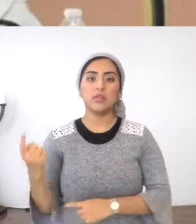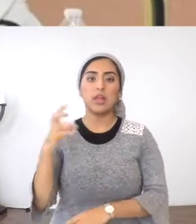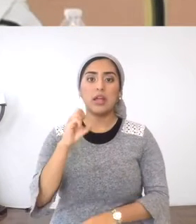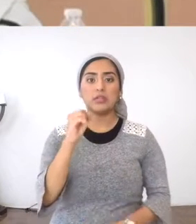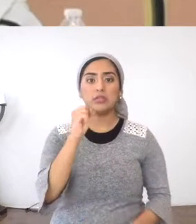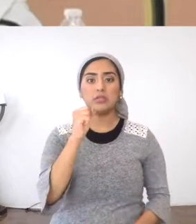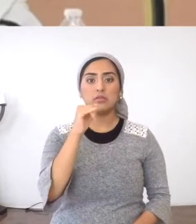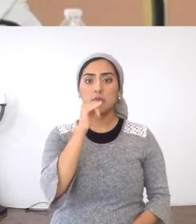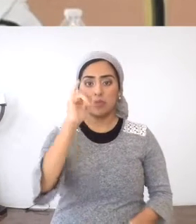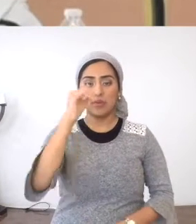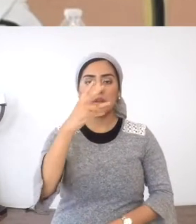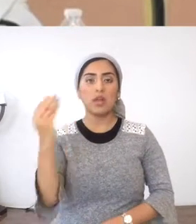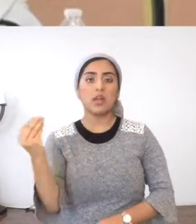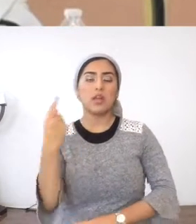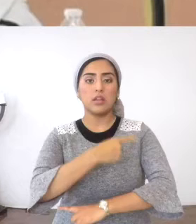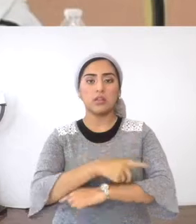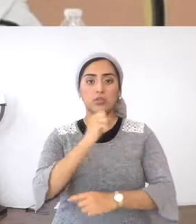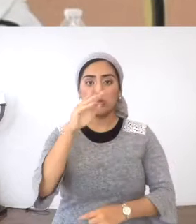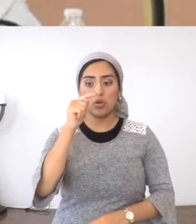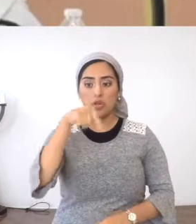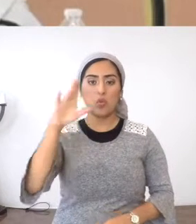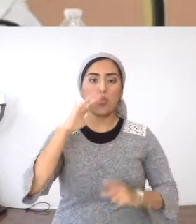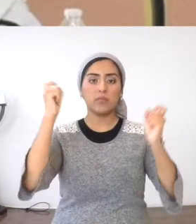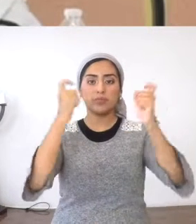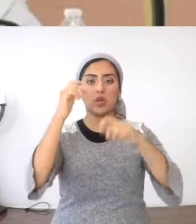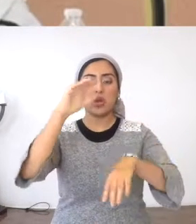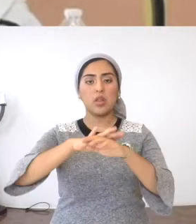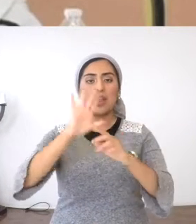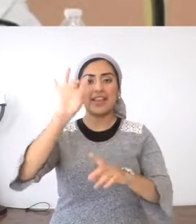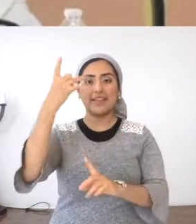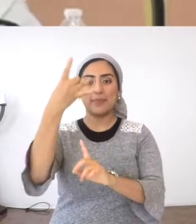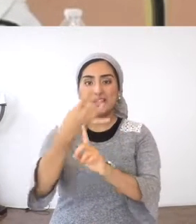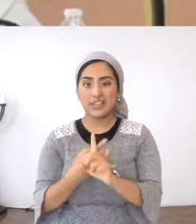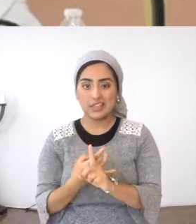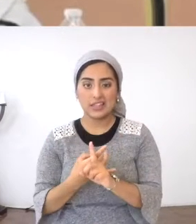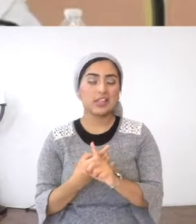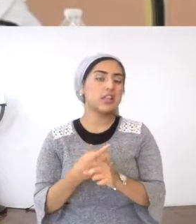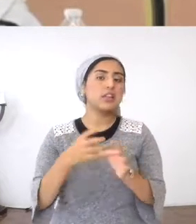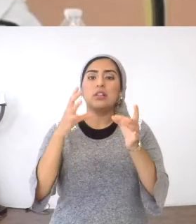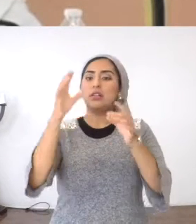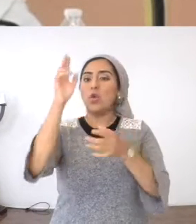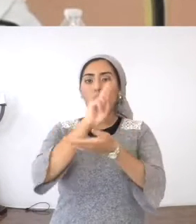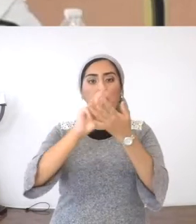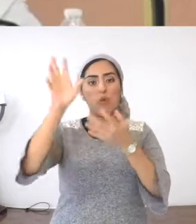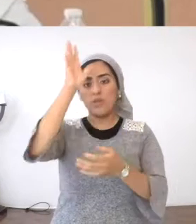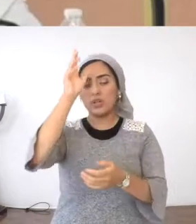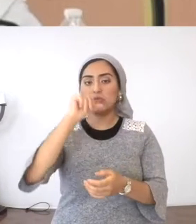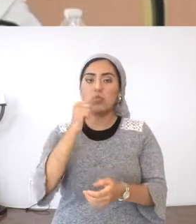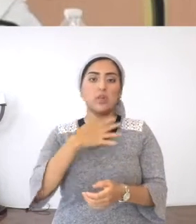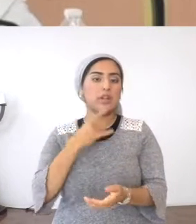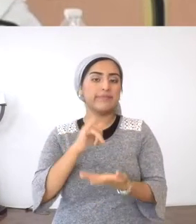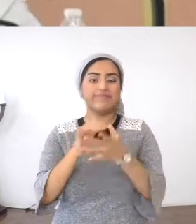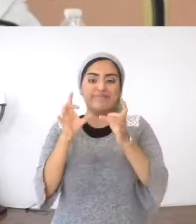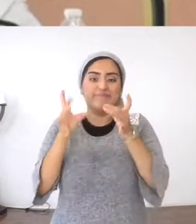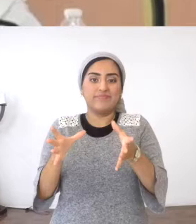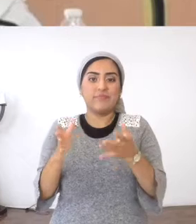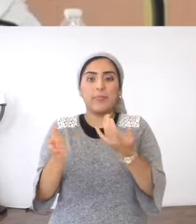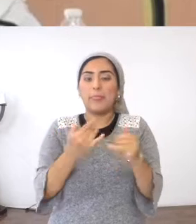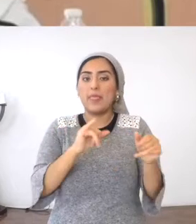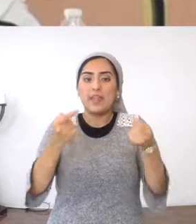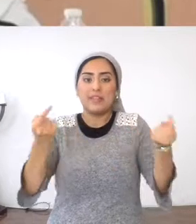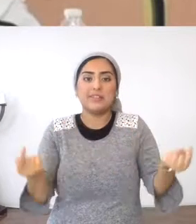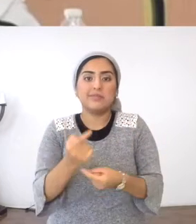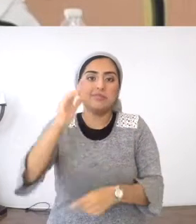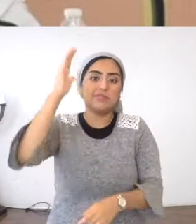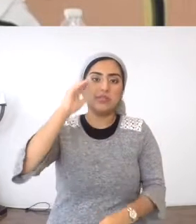Yonquipur Y Sukkot Lo van a celebrar En el octavo mes Cosa que es abominable Ante los ojos de